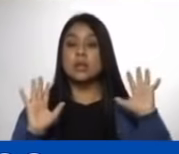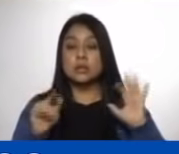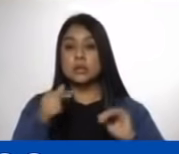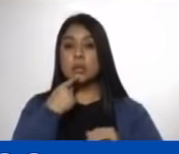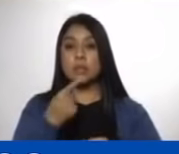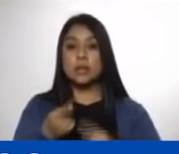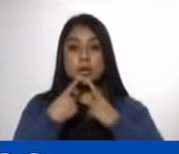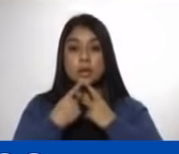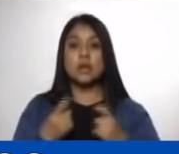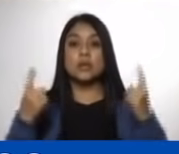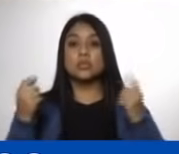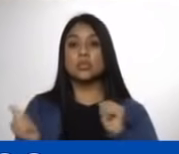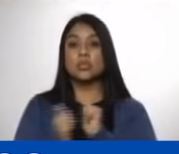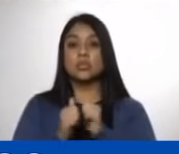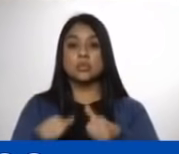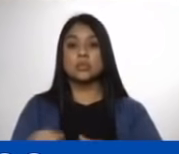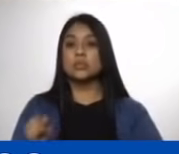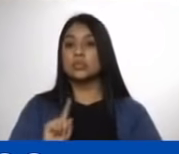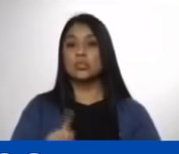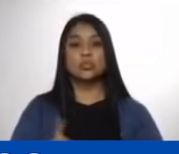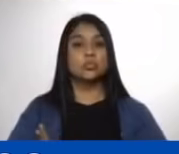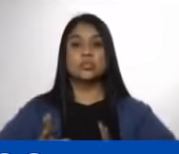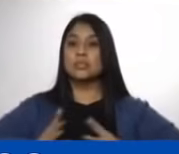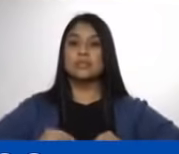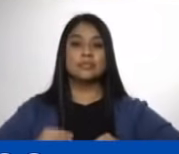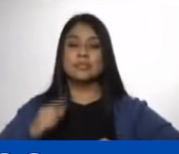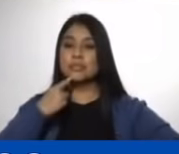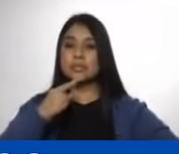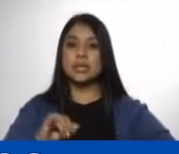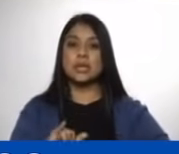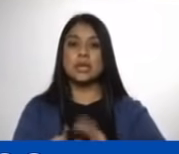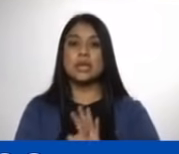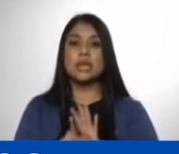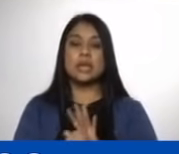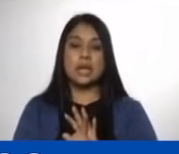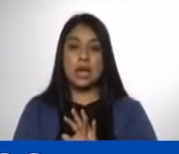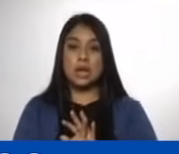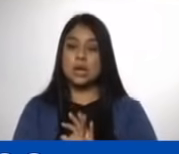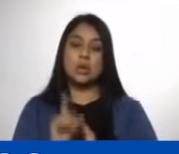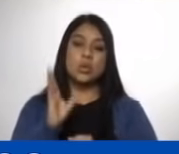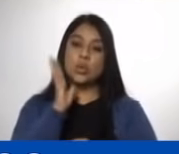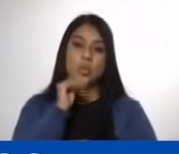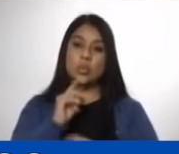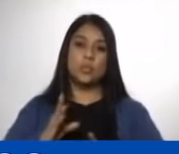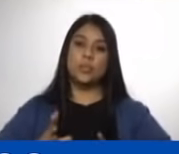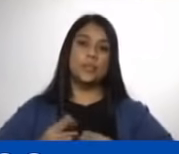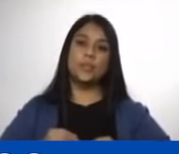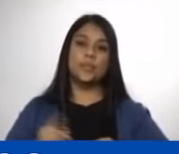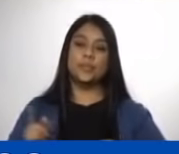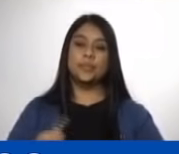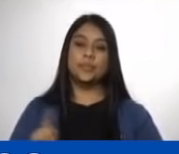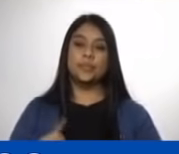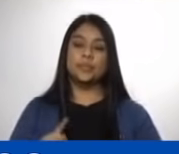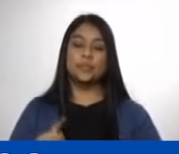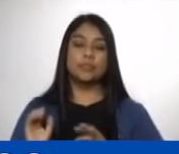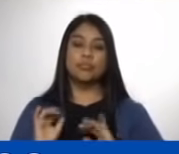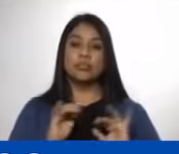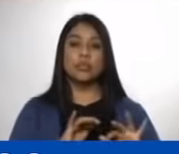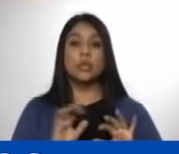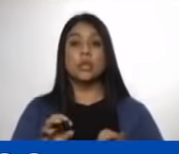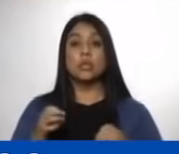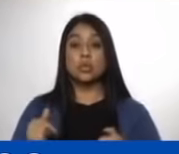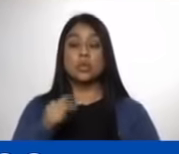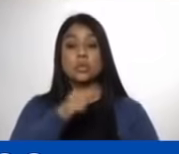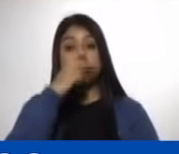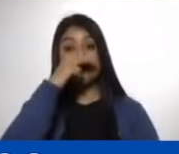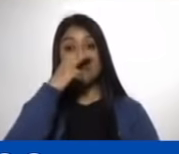declaración conjunta, que no íbamos a permitir el ingreso ilegal e irregular de ningún participante de las caravanas. México, a su